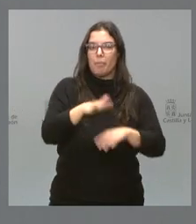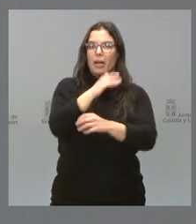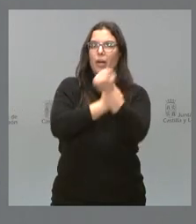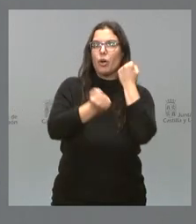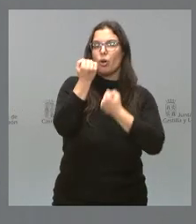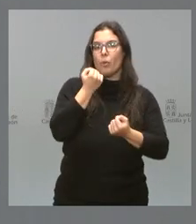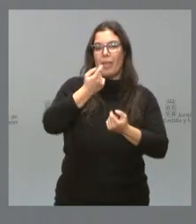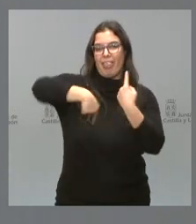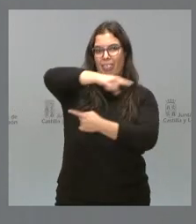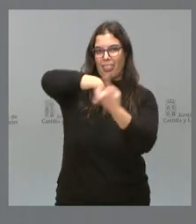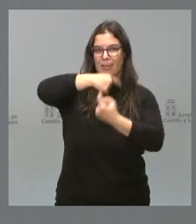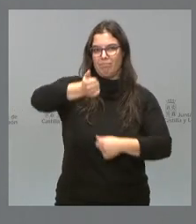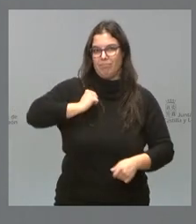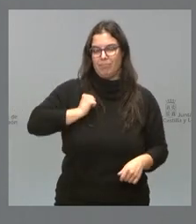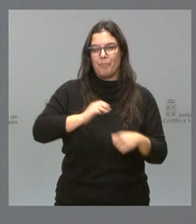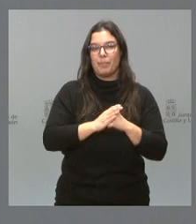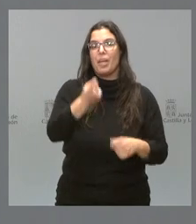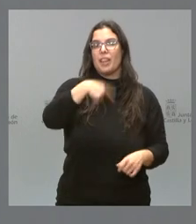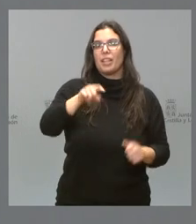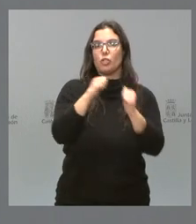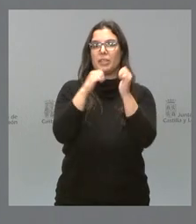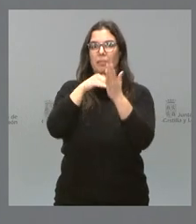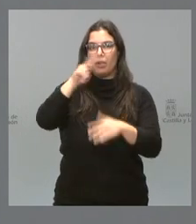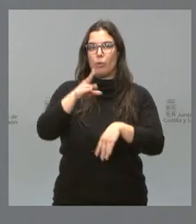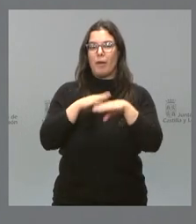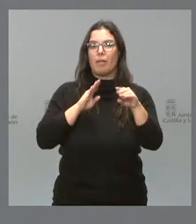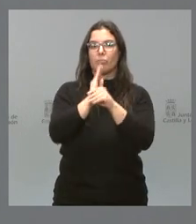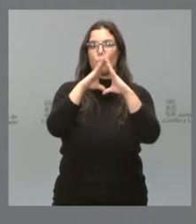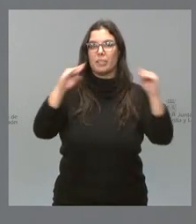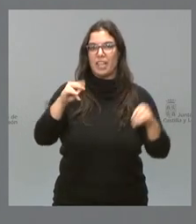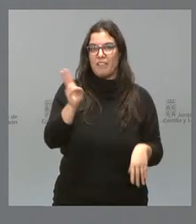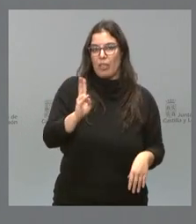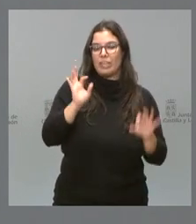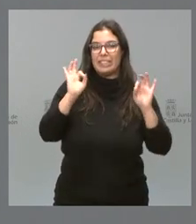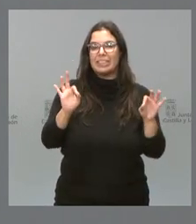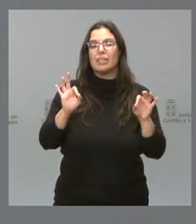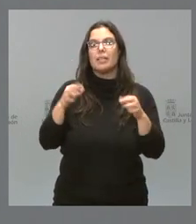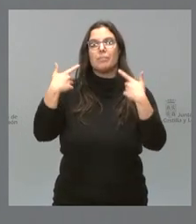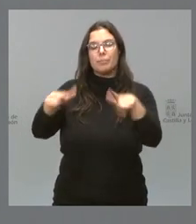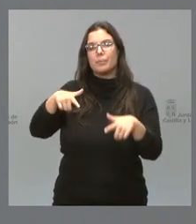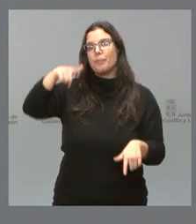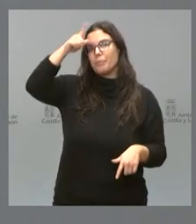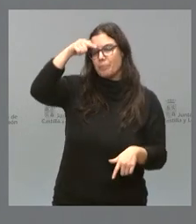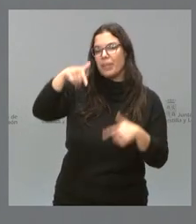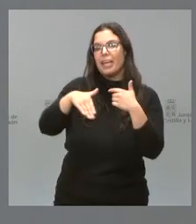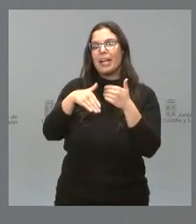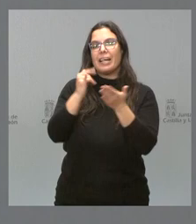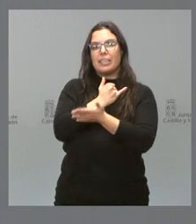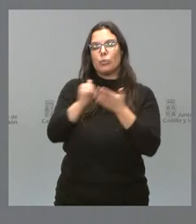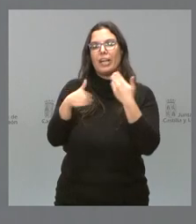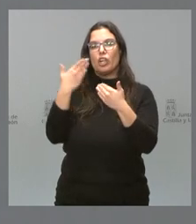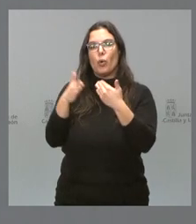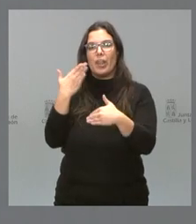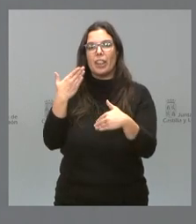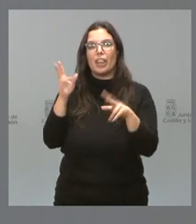circular 120.000 euros para la universidad de Valladolid en este caso para la cátedra de innovación para el comercio